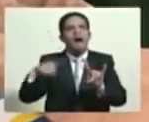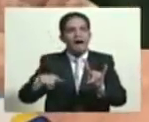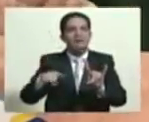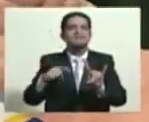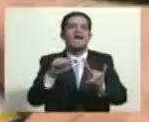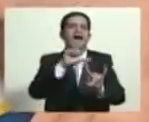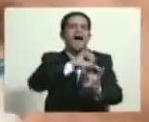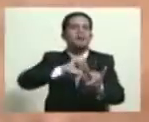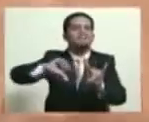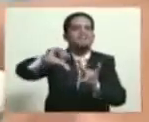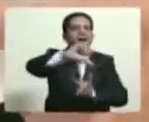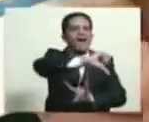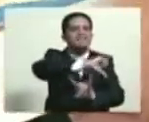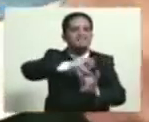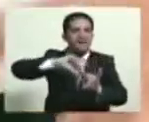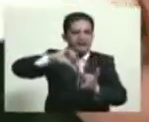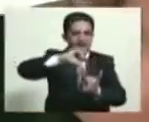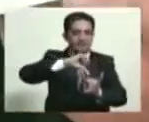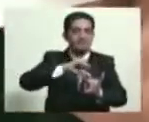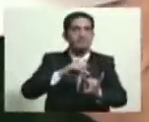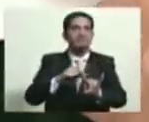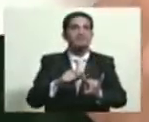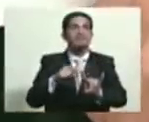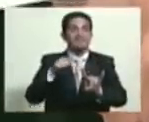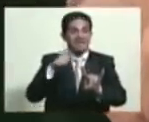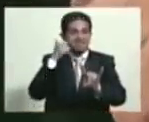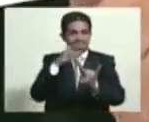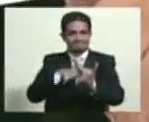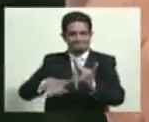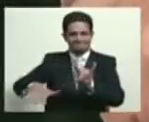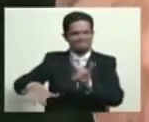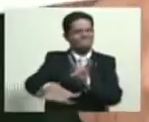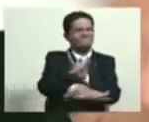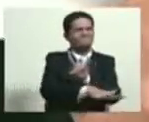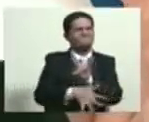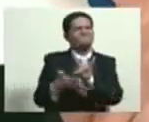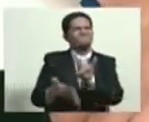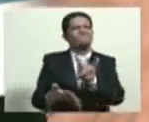aceite. Y este patio descansa sobre